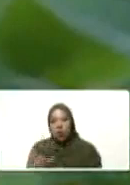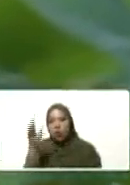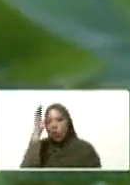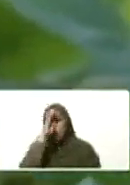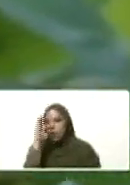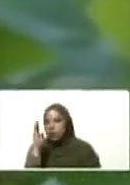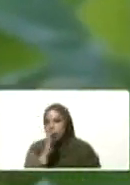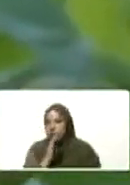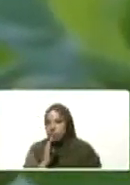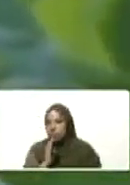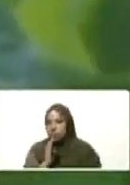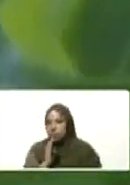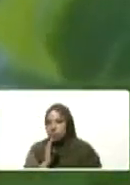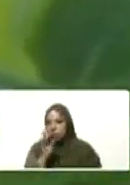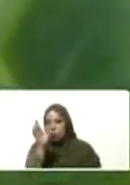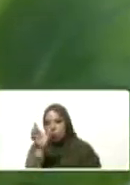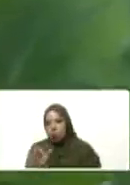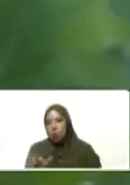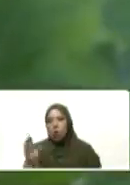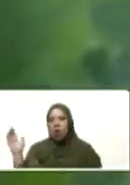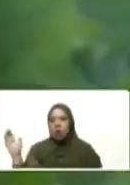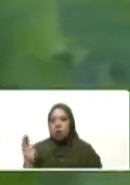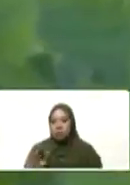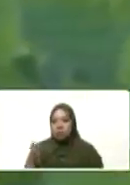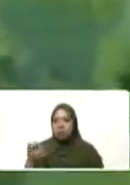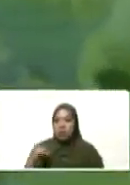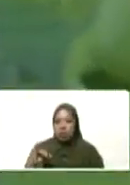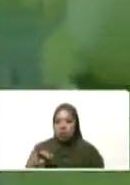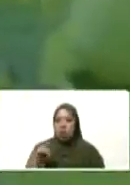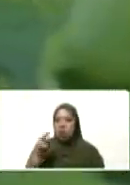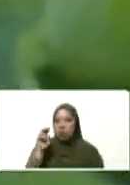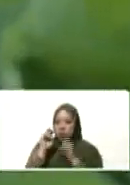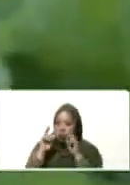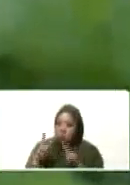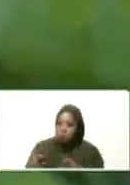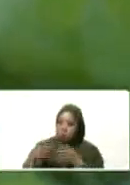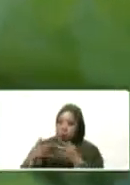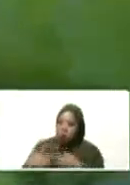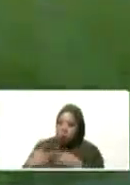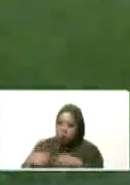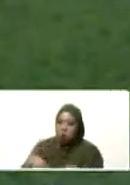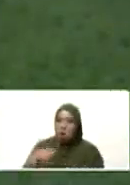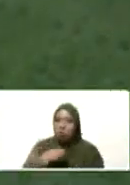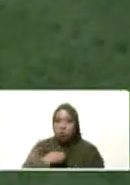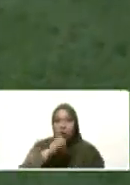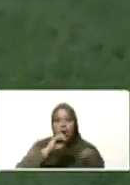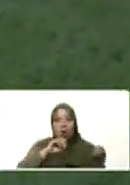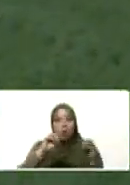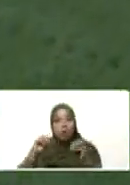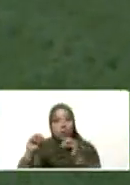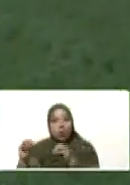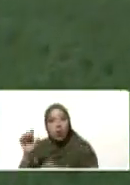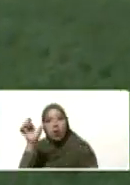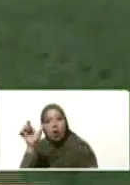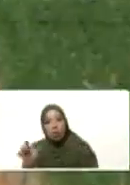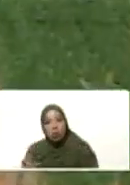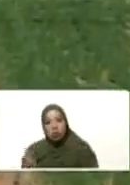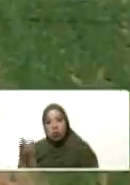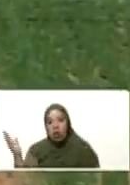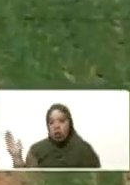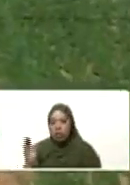brasilero, Edmar, que vino de Mato Grosso. Y yo estoy invitando a todos los inversionistas de